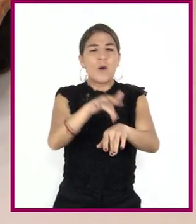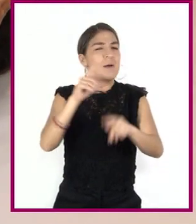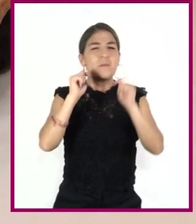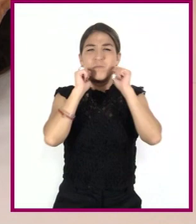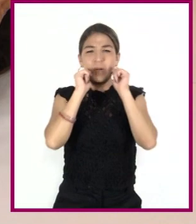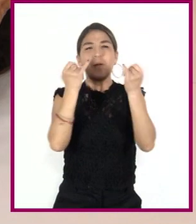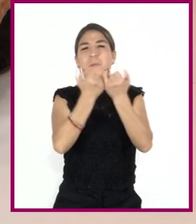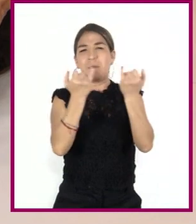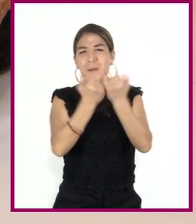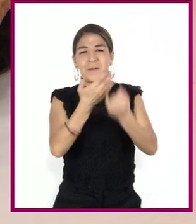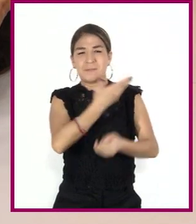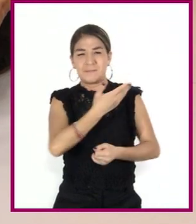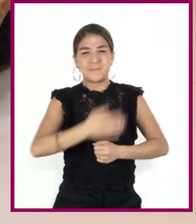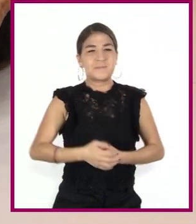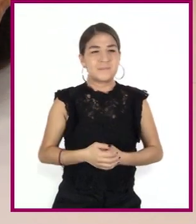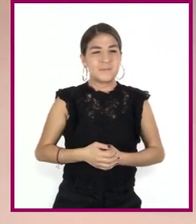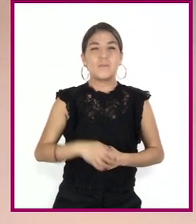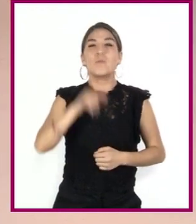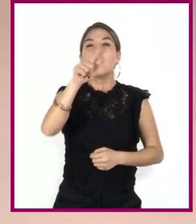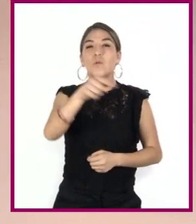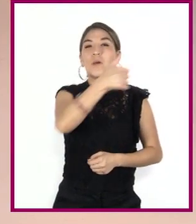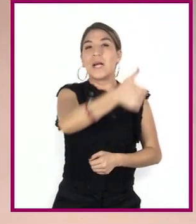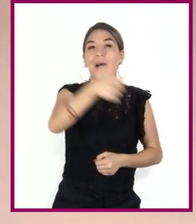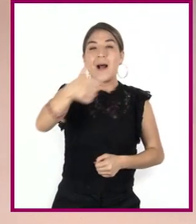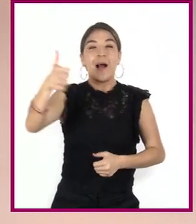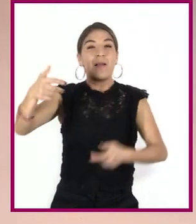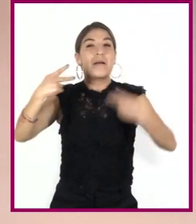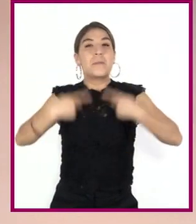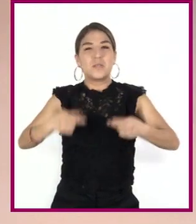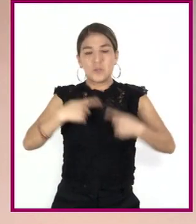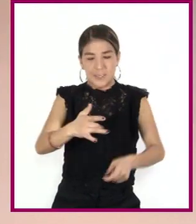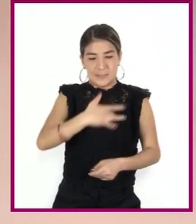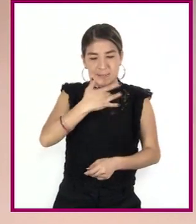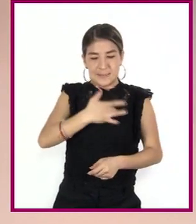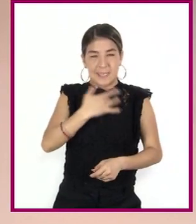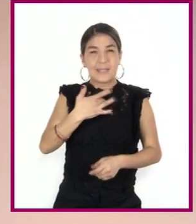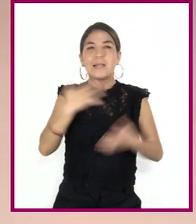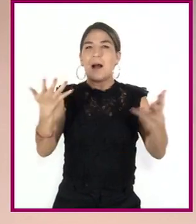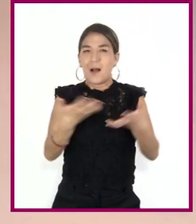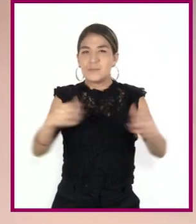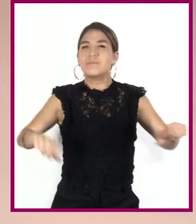Recuerden que aquí lo vamos a hacer al ritmo que cada quien tenga.